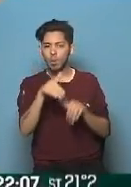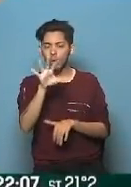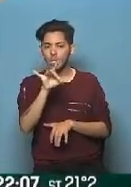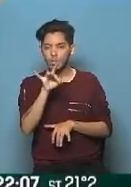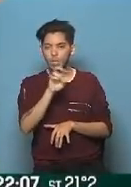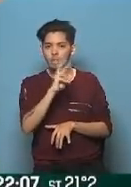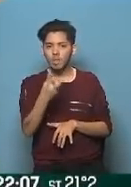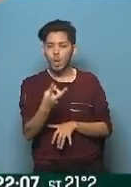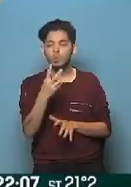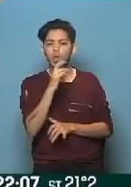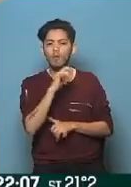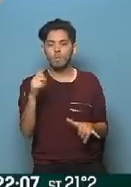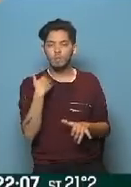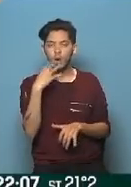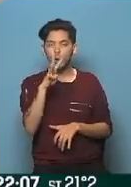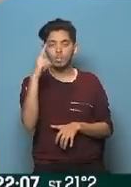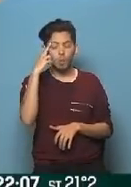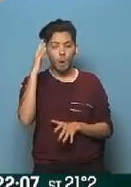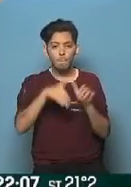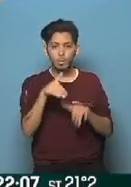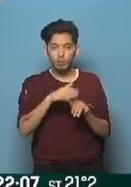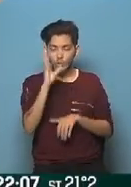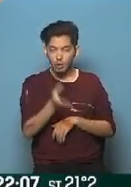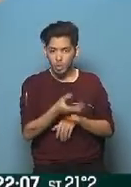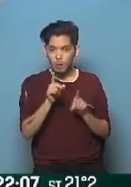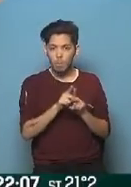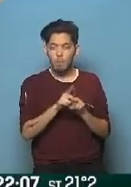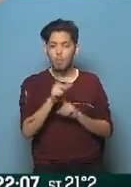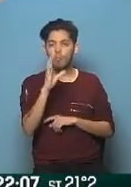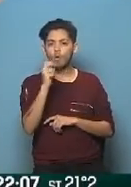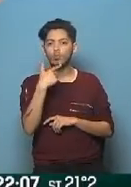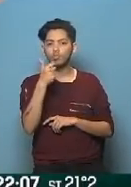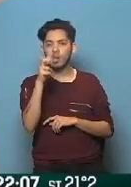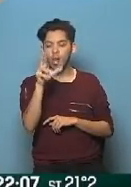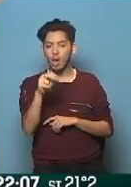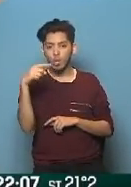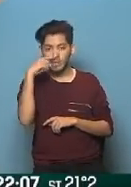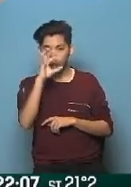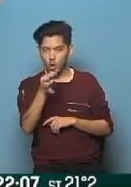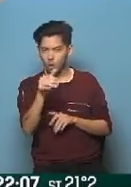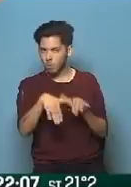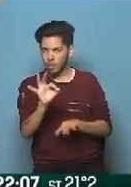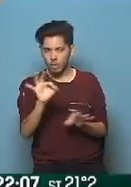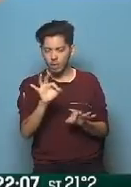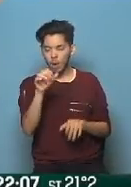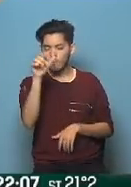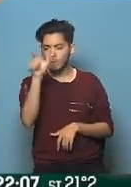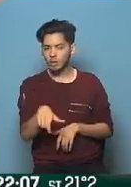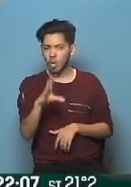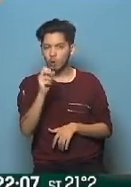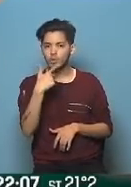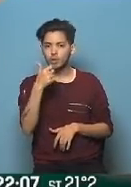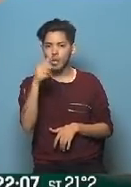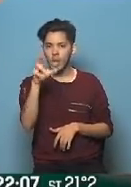Según Datafolia, el 49% tiene claro que el 7 de octubre no votará a Bolsonaro, mientras que